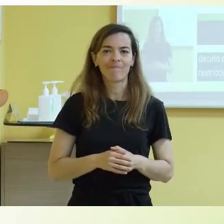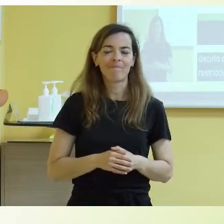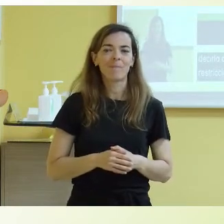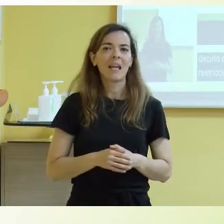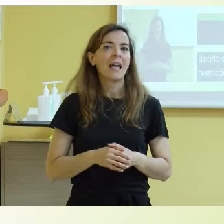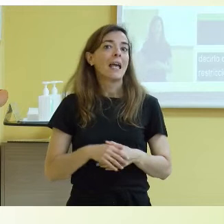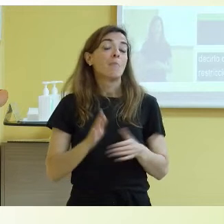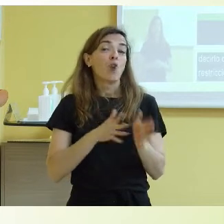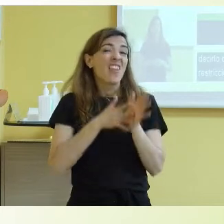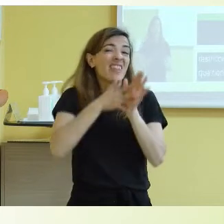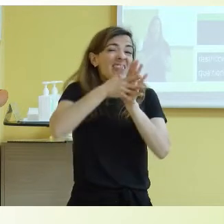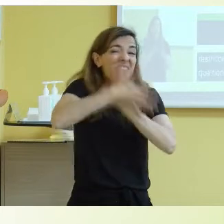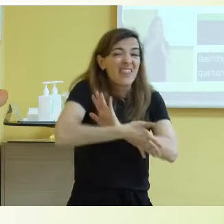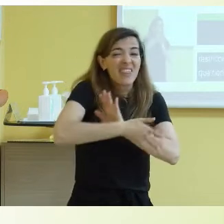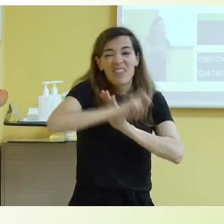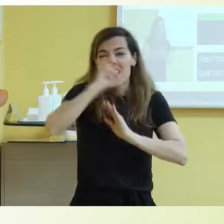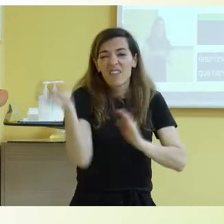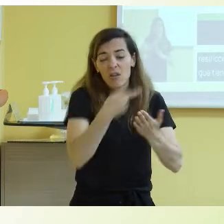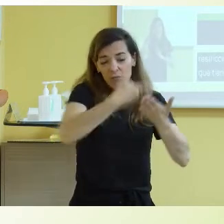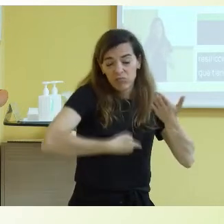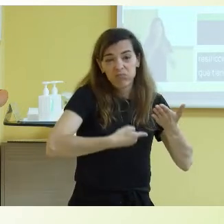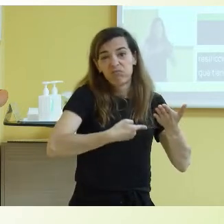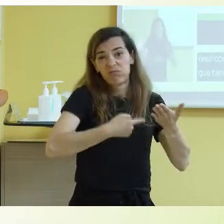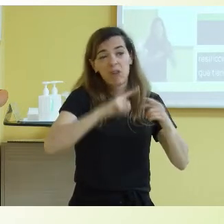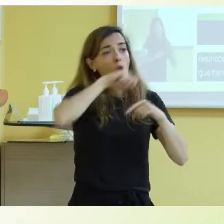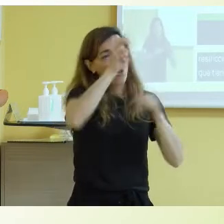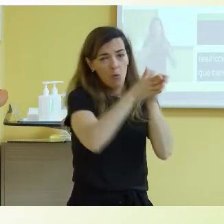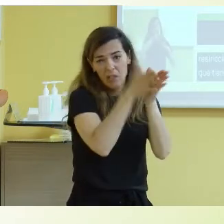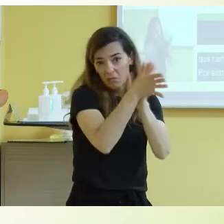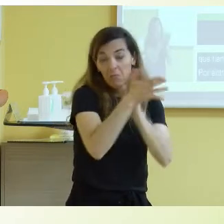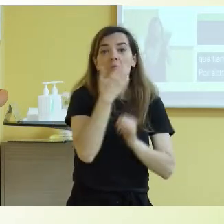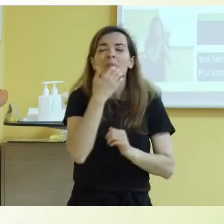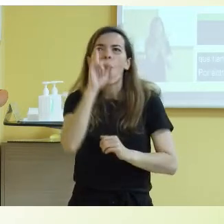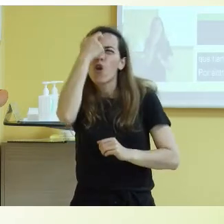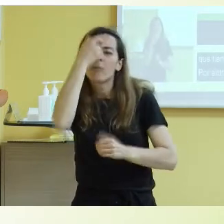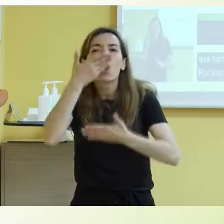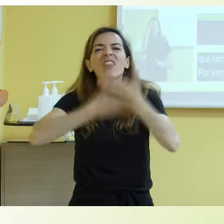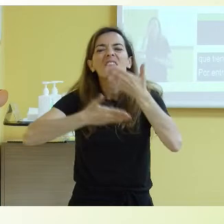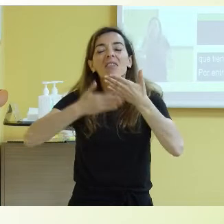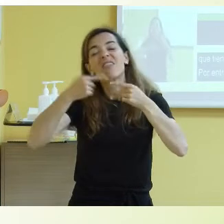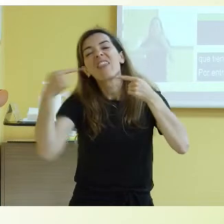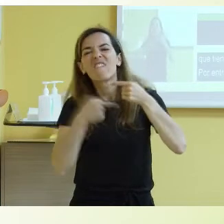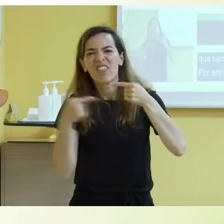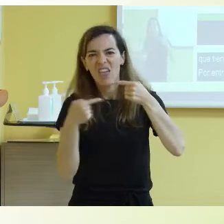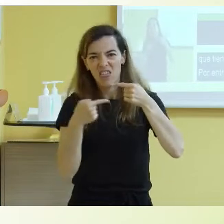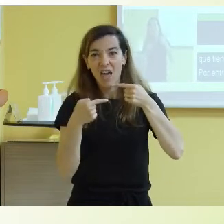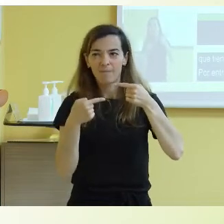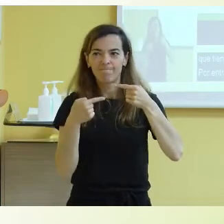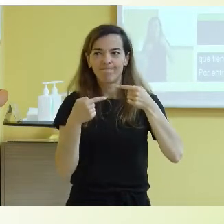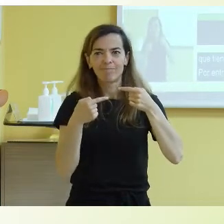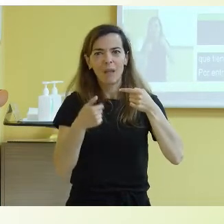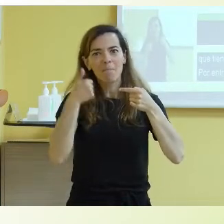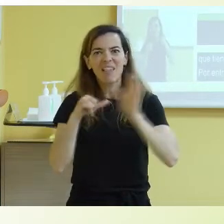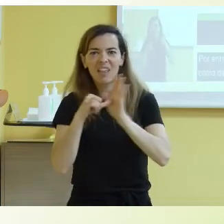brevemente en definiciones, que probablemente se ahondarán mis compañeros, como decía al principio, el concepto de deficiencia es el que más se aproxima al lado médico, es el concepto